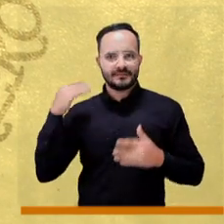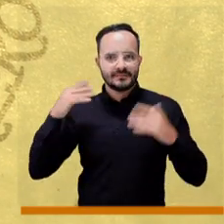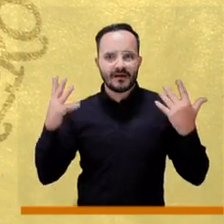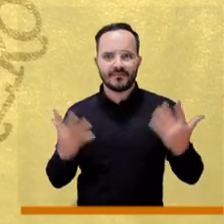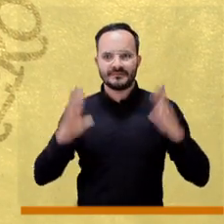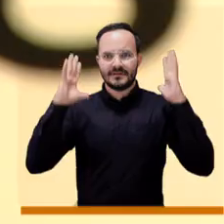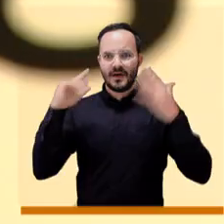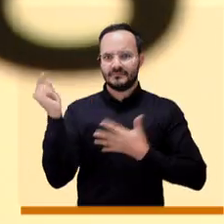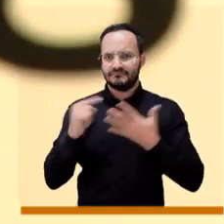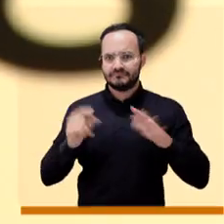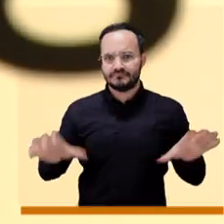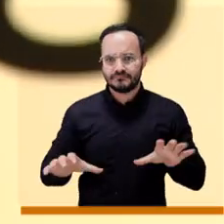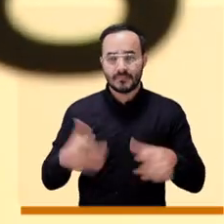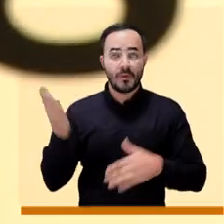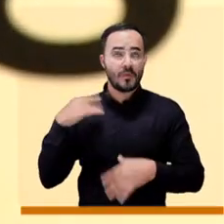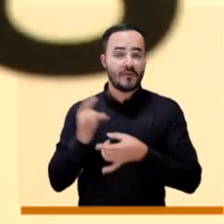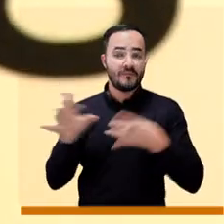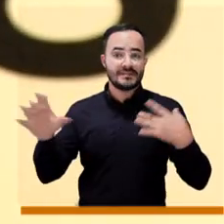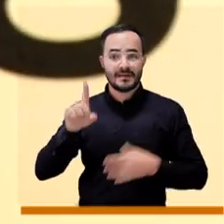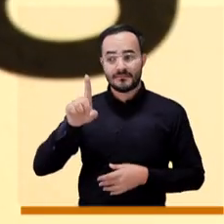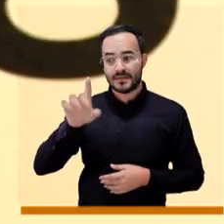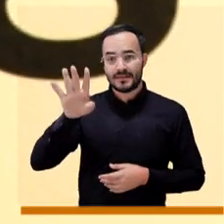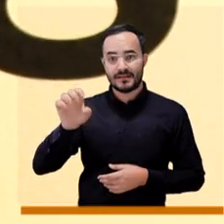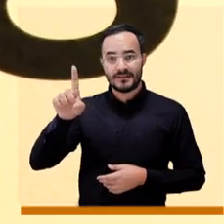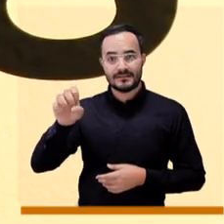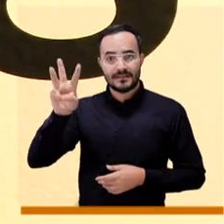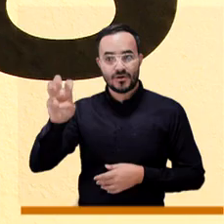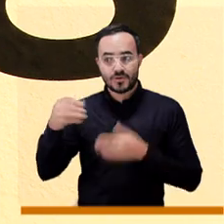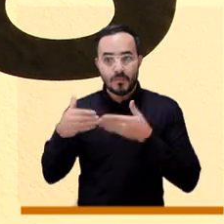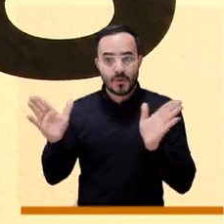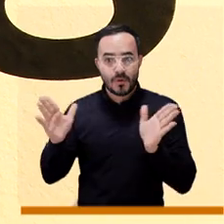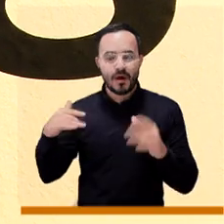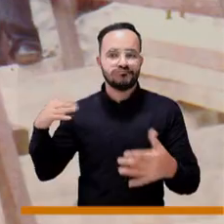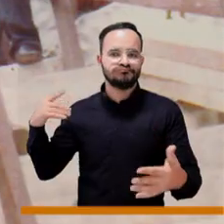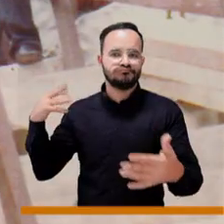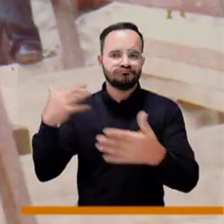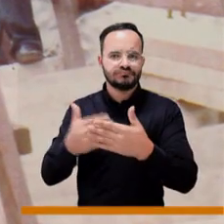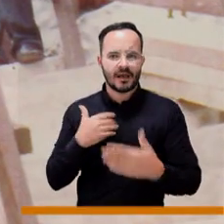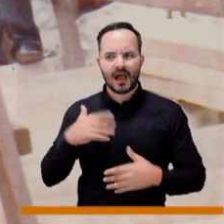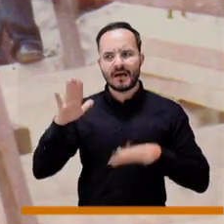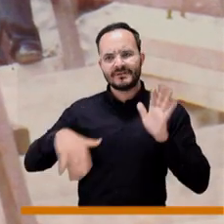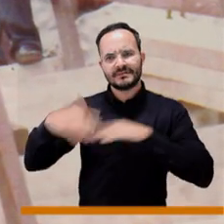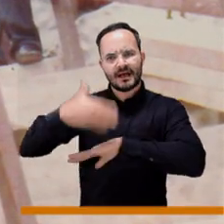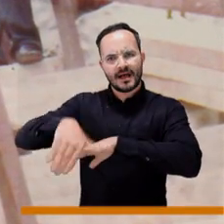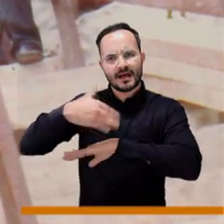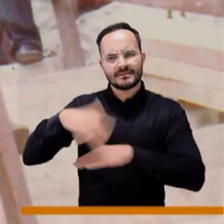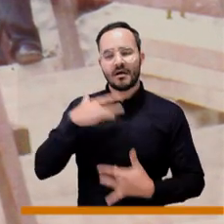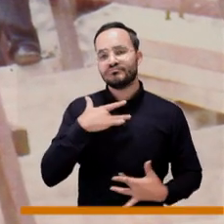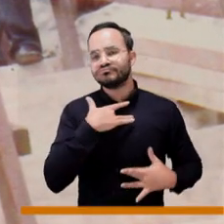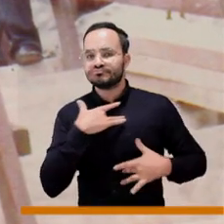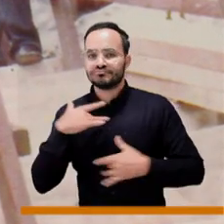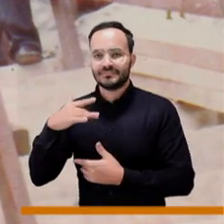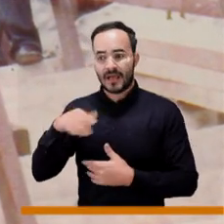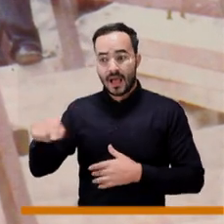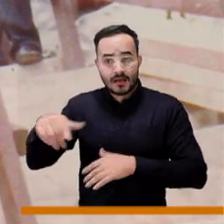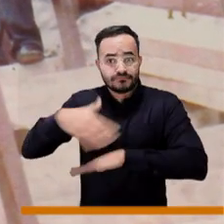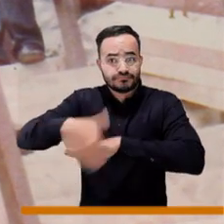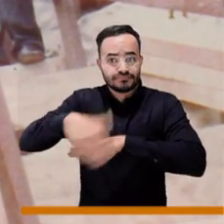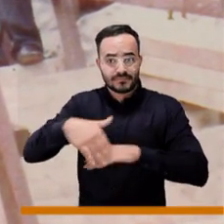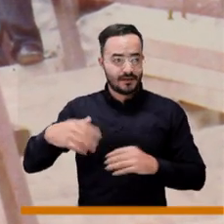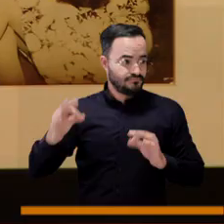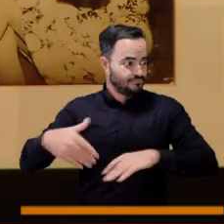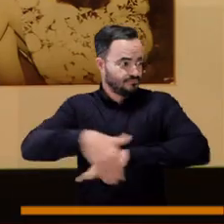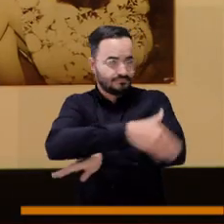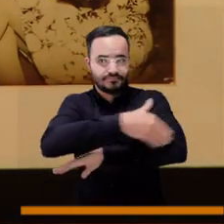festivales empezando desde 1968, ¿sí? Y también sobre las tangovías, que las tangovías se realizaban por toda